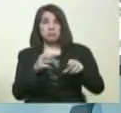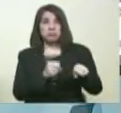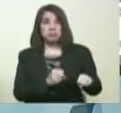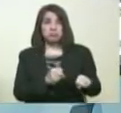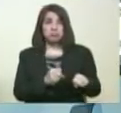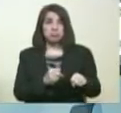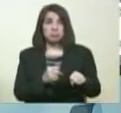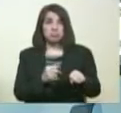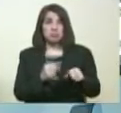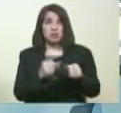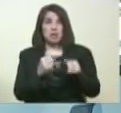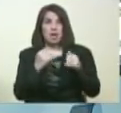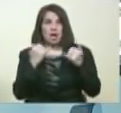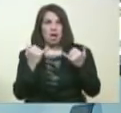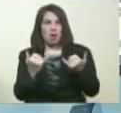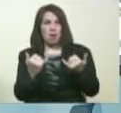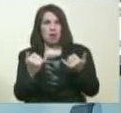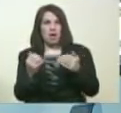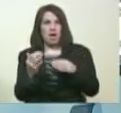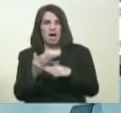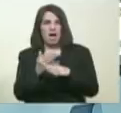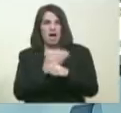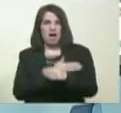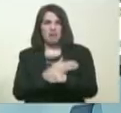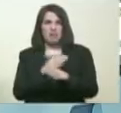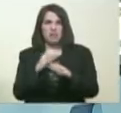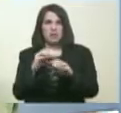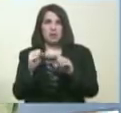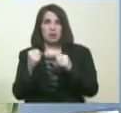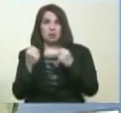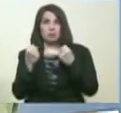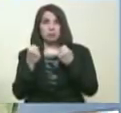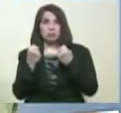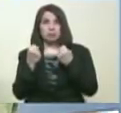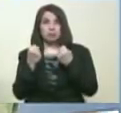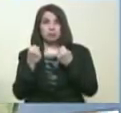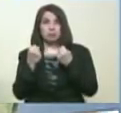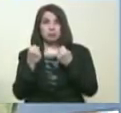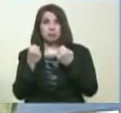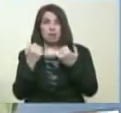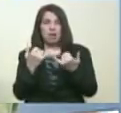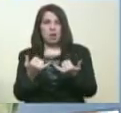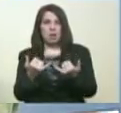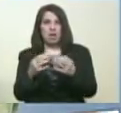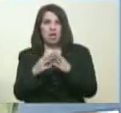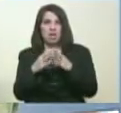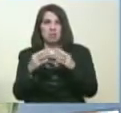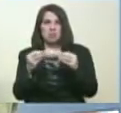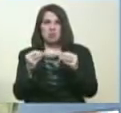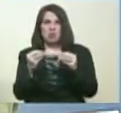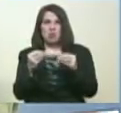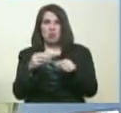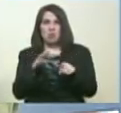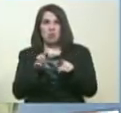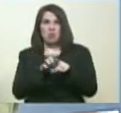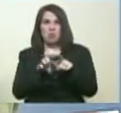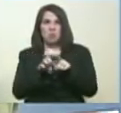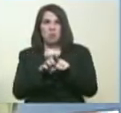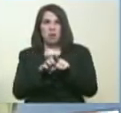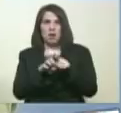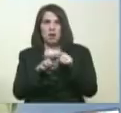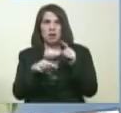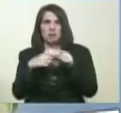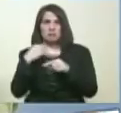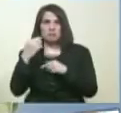concepto presocialista, pudiéramos decir, no un concepto totalmente socialista. Va rumbo al